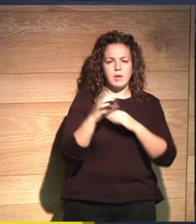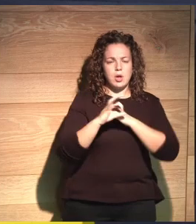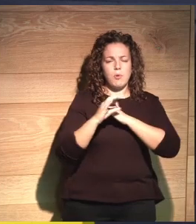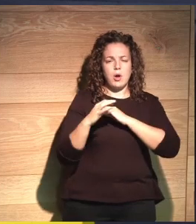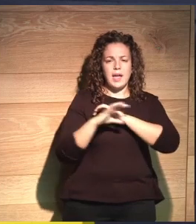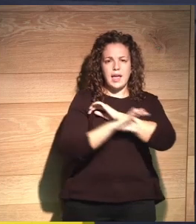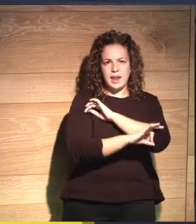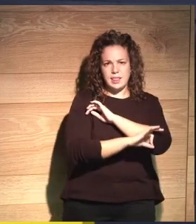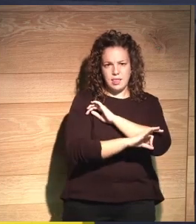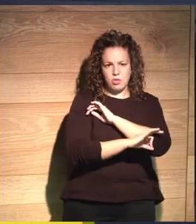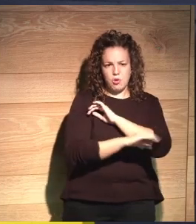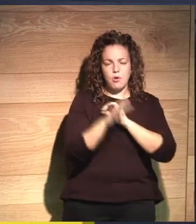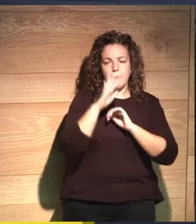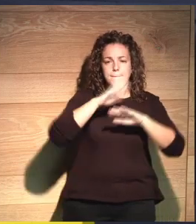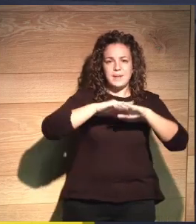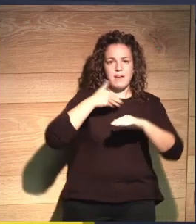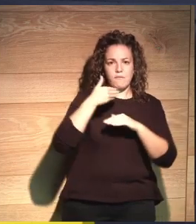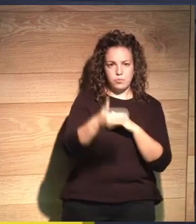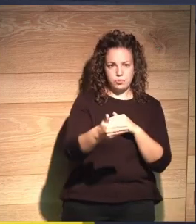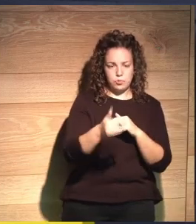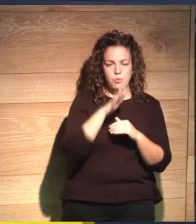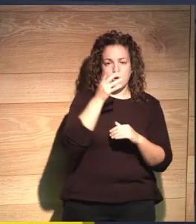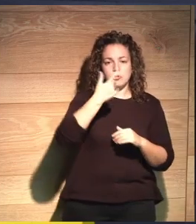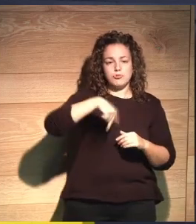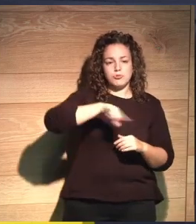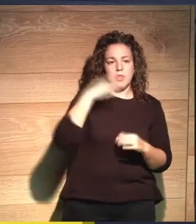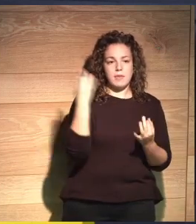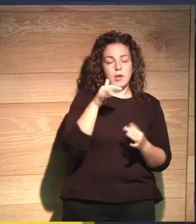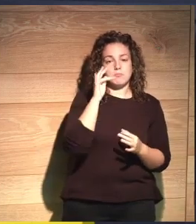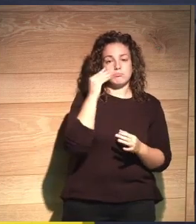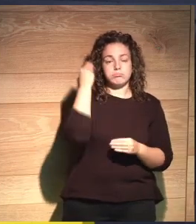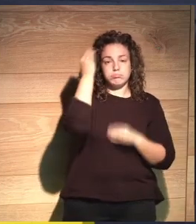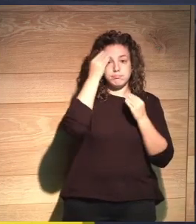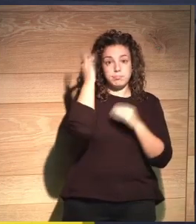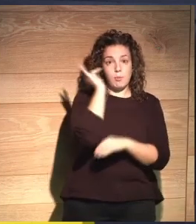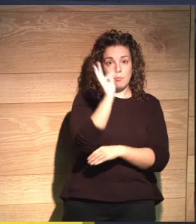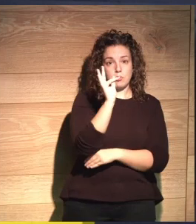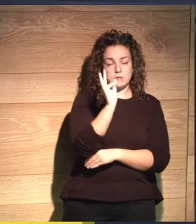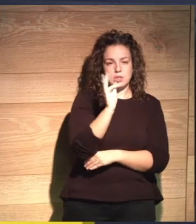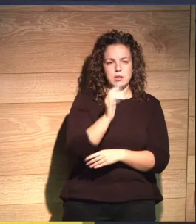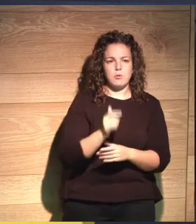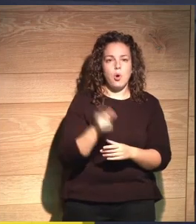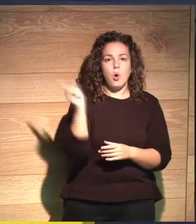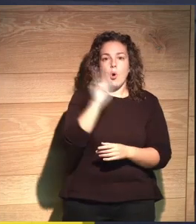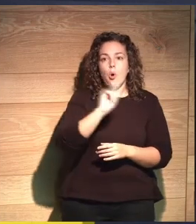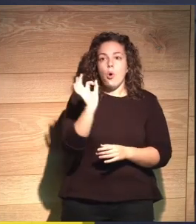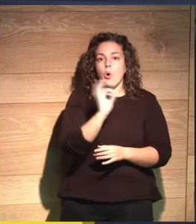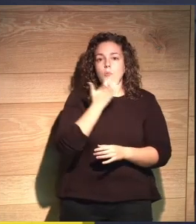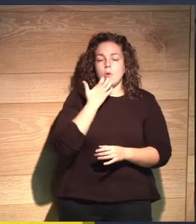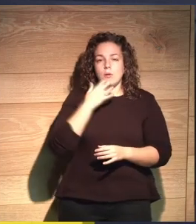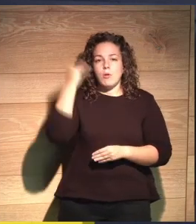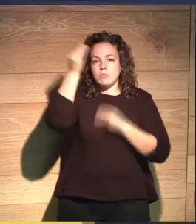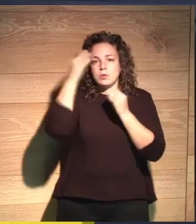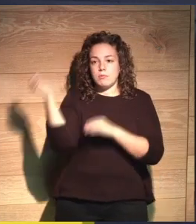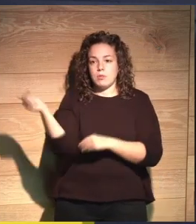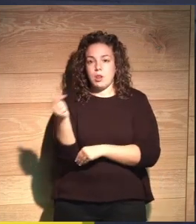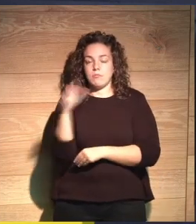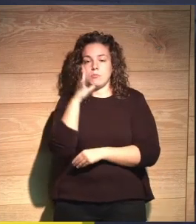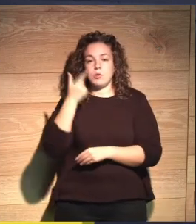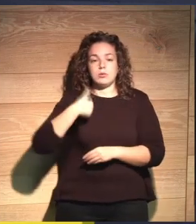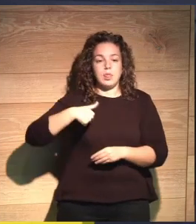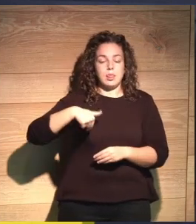precisamente por el futuro donde tenemos que ser optimistas y pesimistas es decir todo esto gira en torno a nosotros